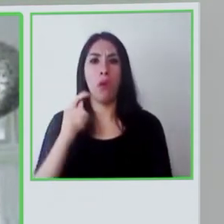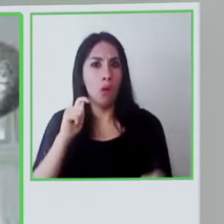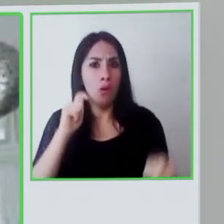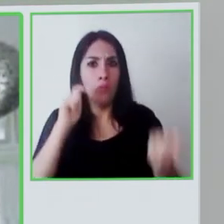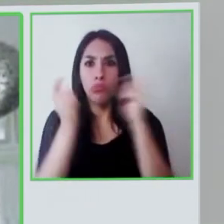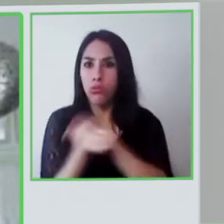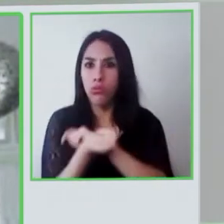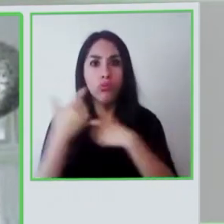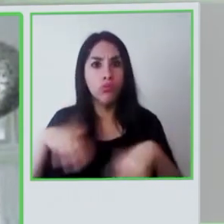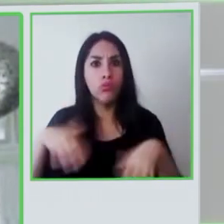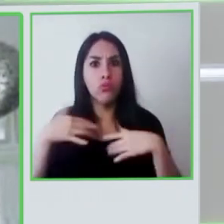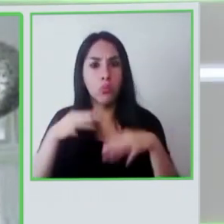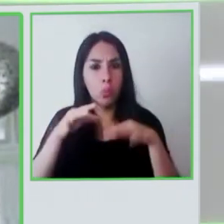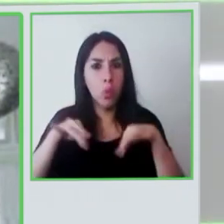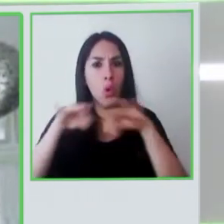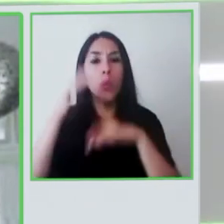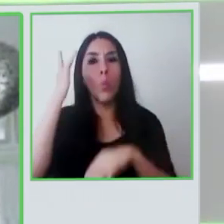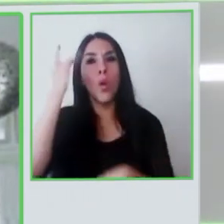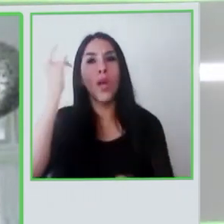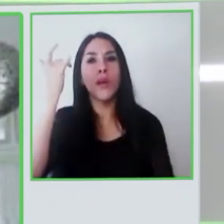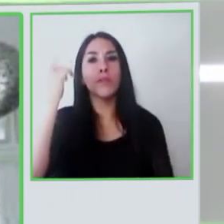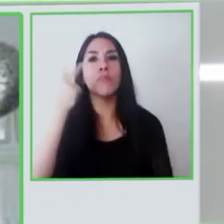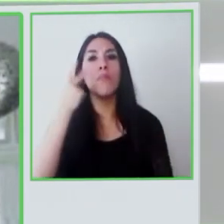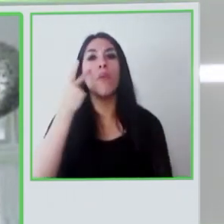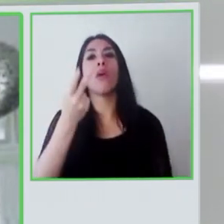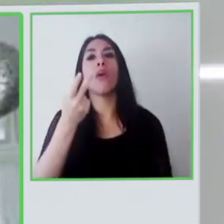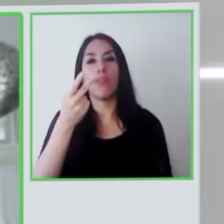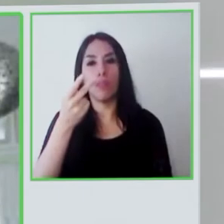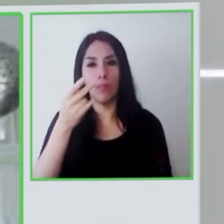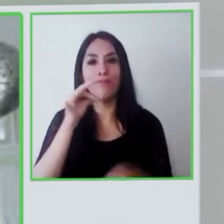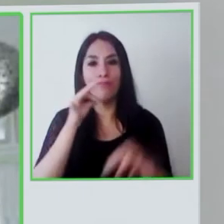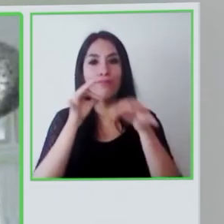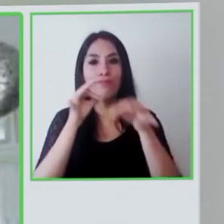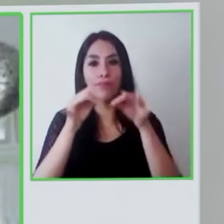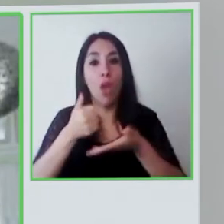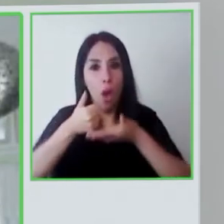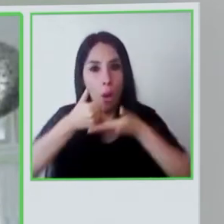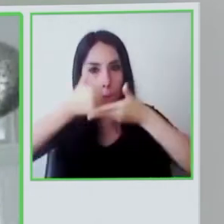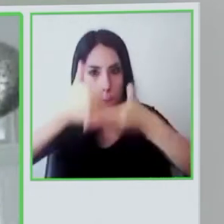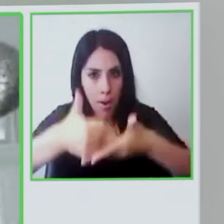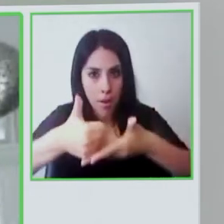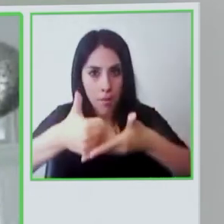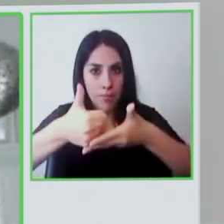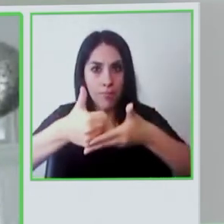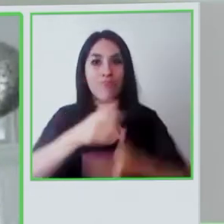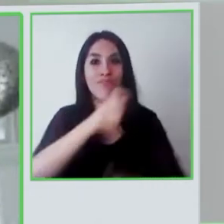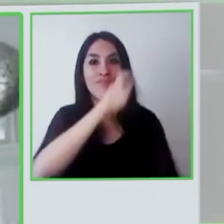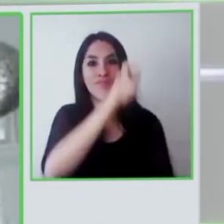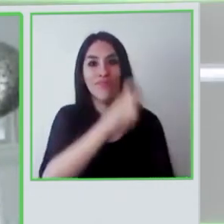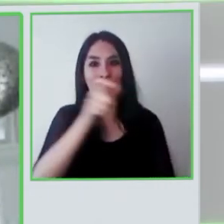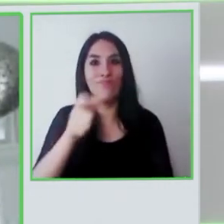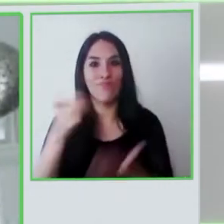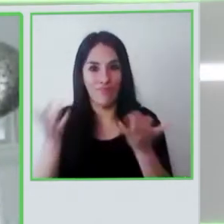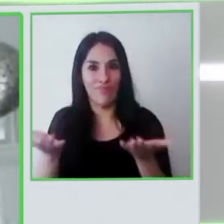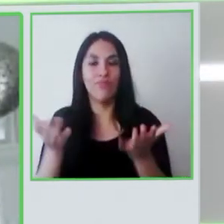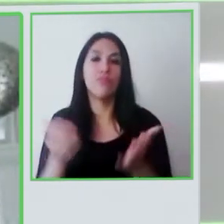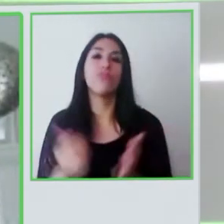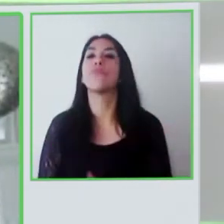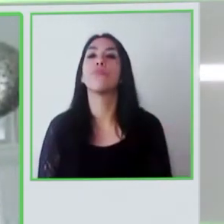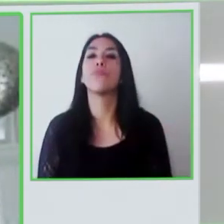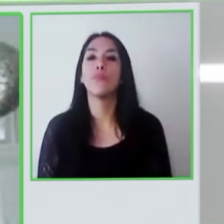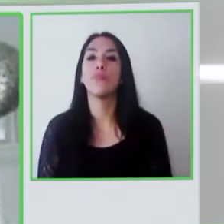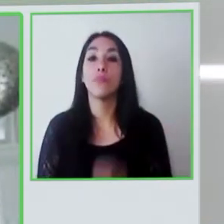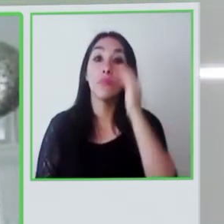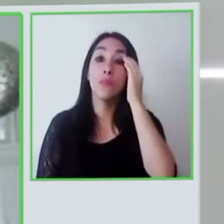celebrando de esa forma la contribución de las personas a través de mucho respeto y